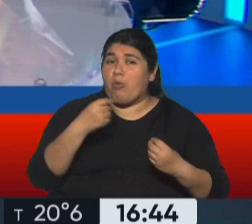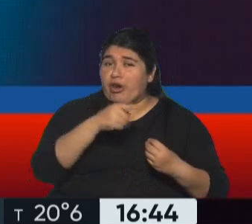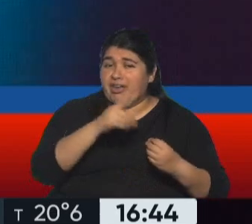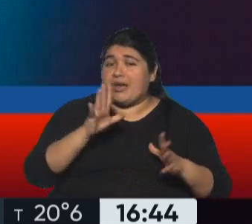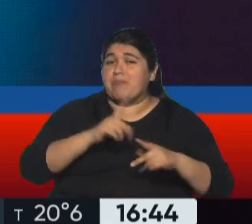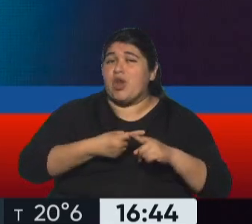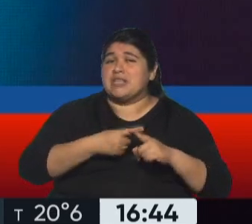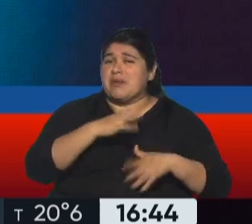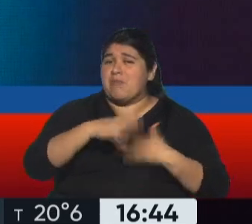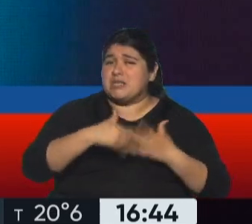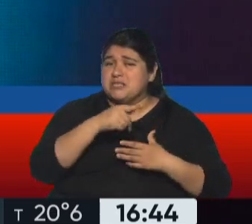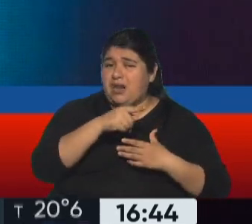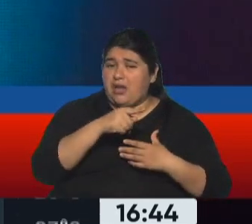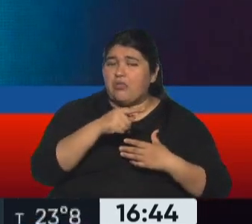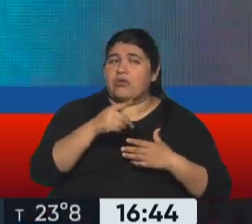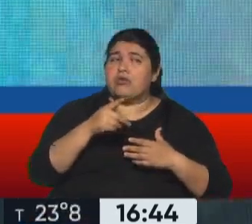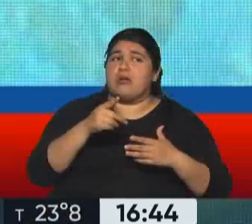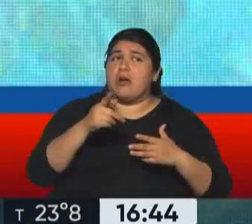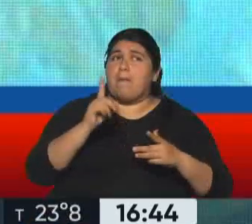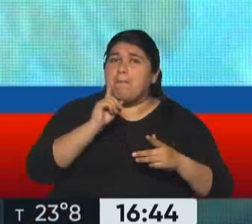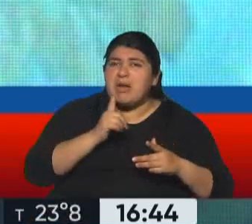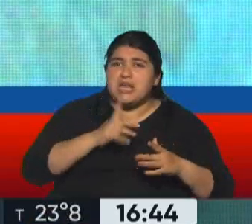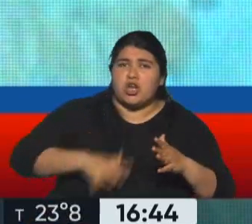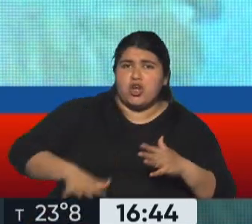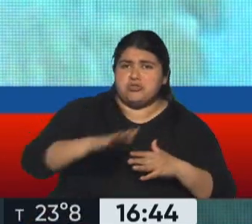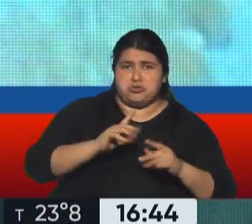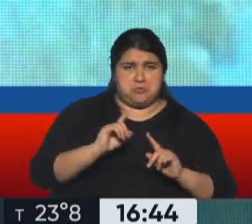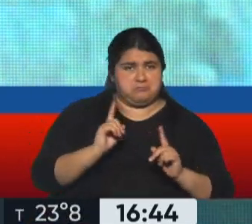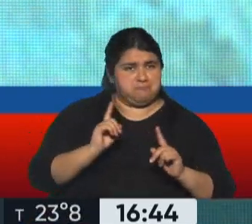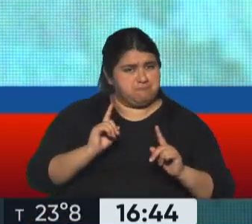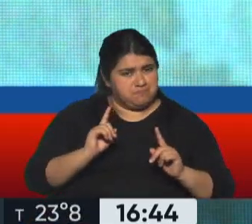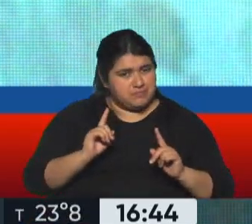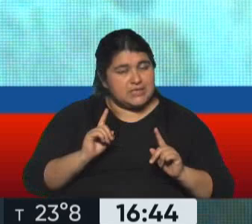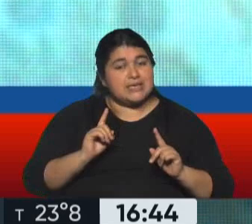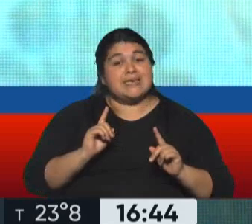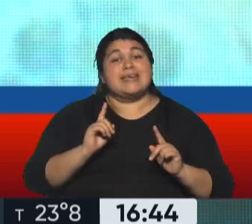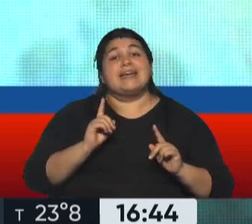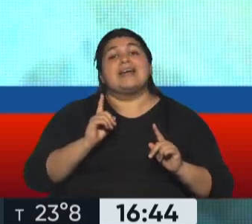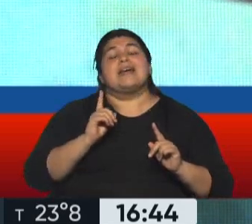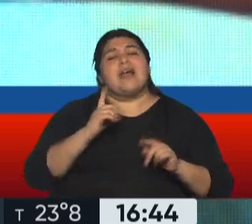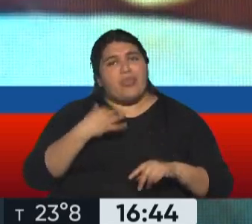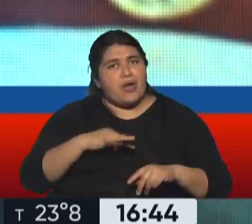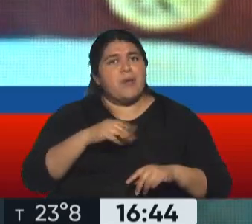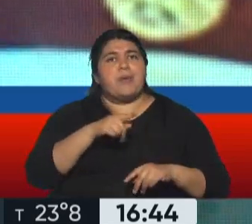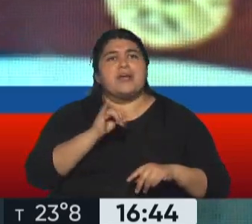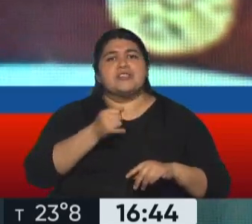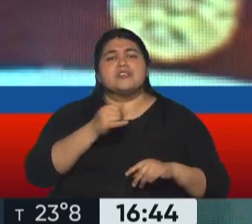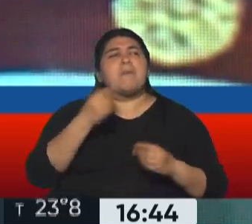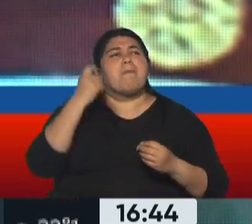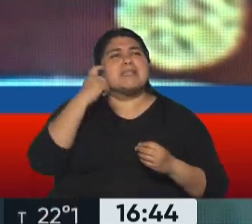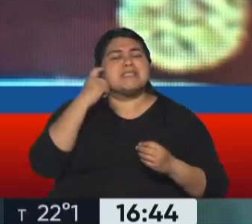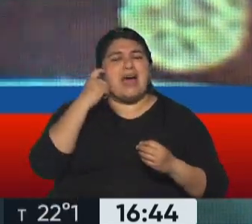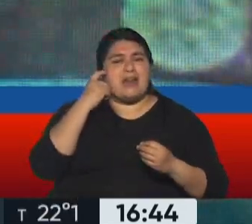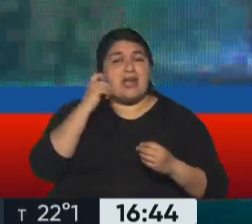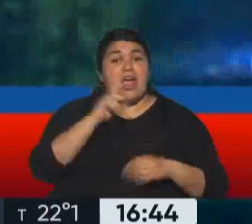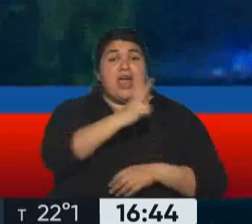pero parecería ser que no tanto, ¿no? Y además esto tenía que pasar por el